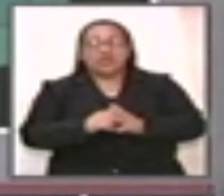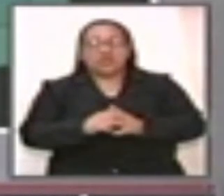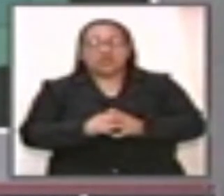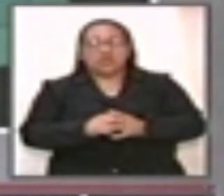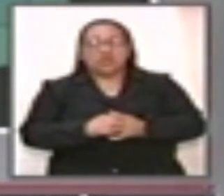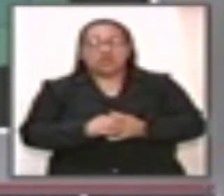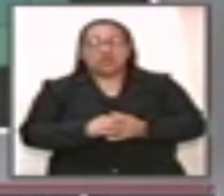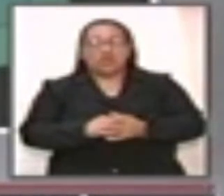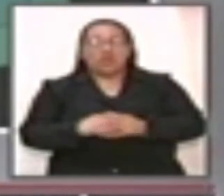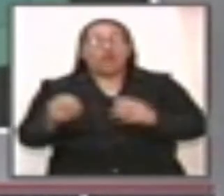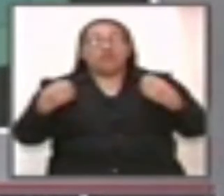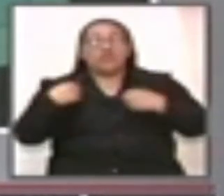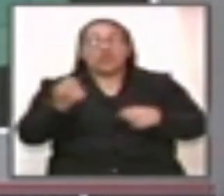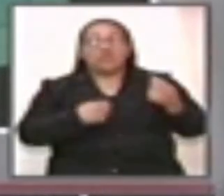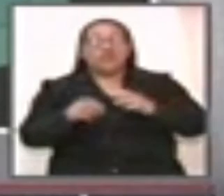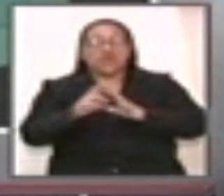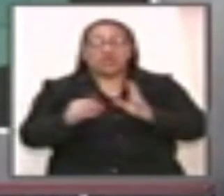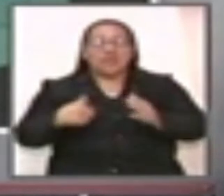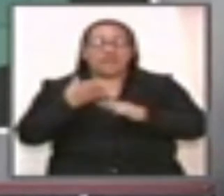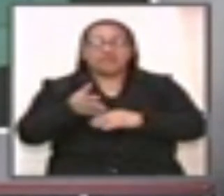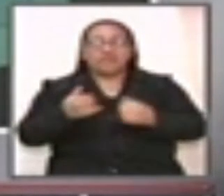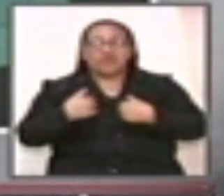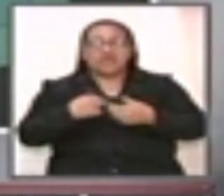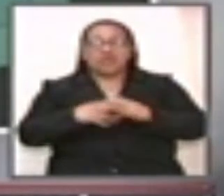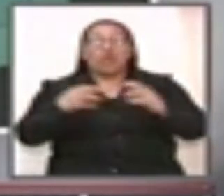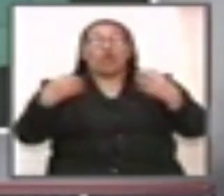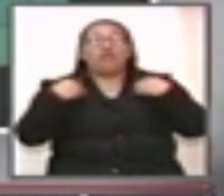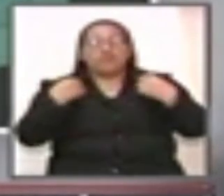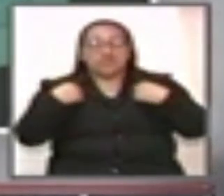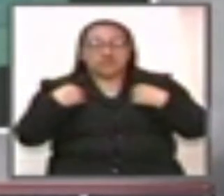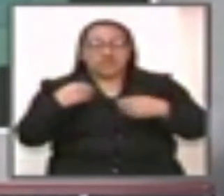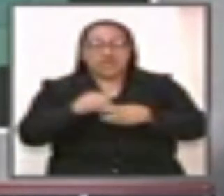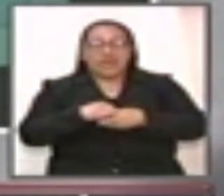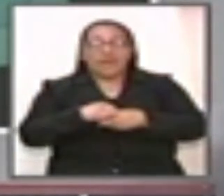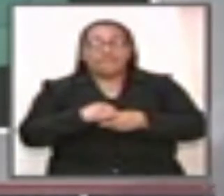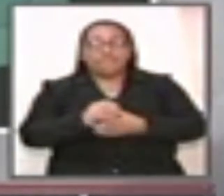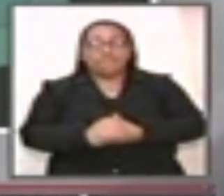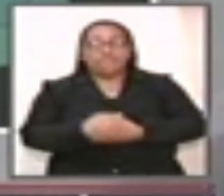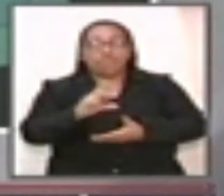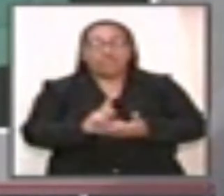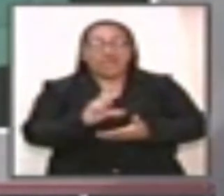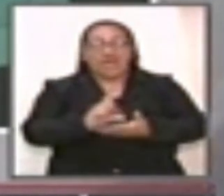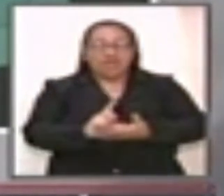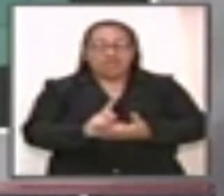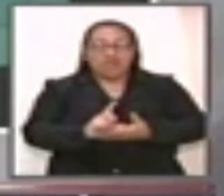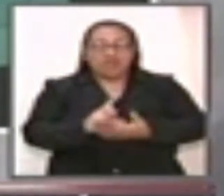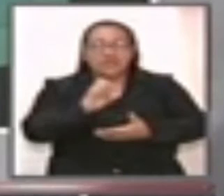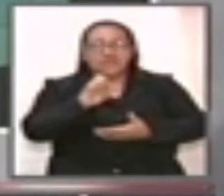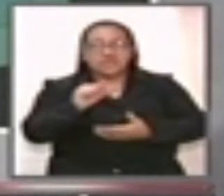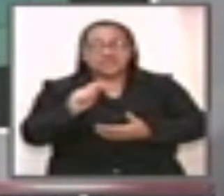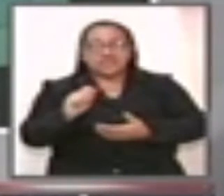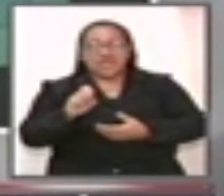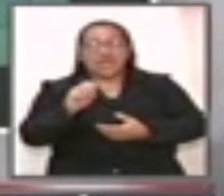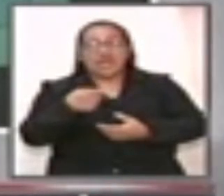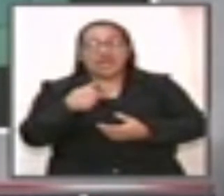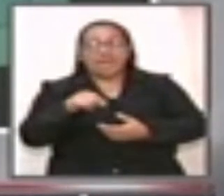las oficinas comerciales regionales, pasamos de tener oficinas en Lima Este, en Gamarra